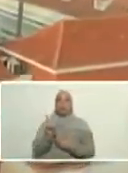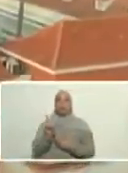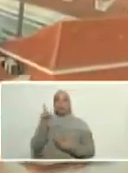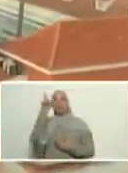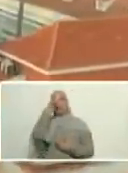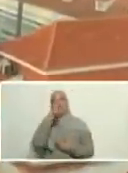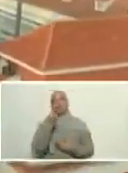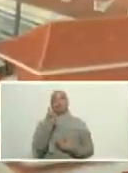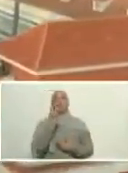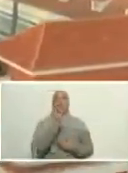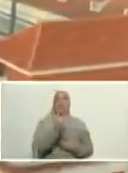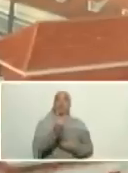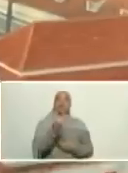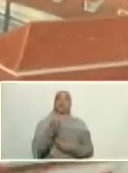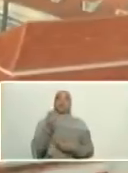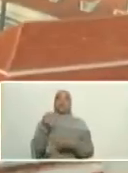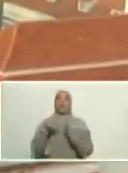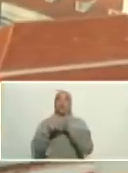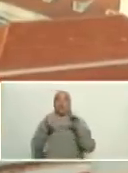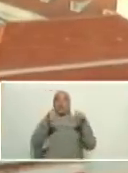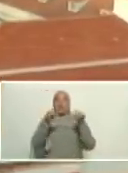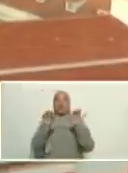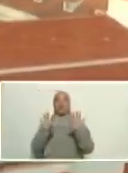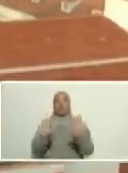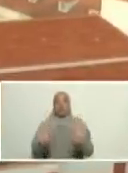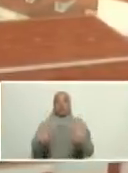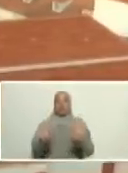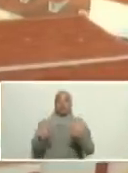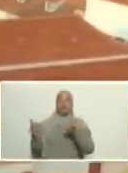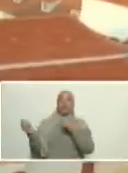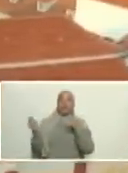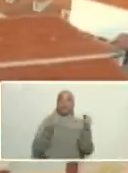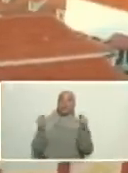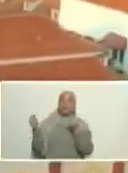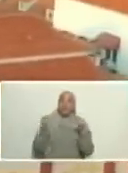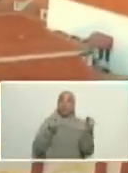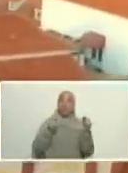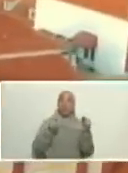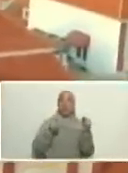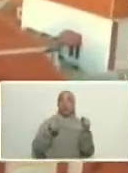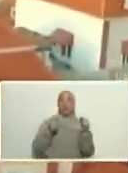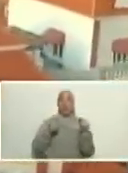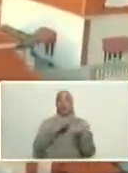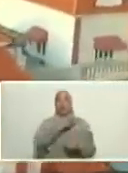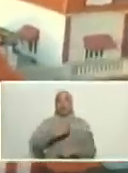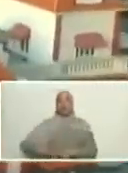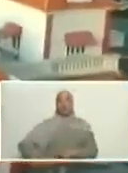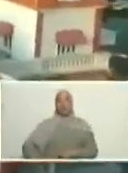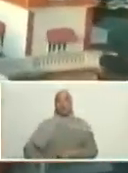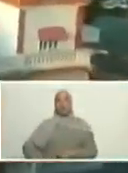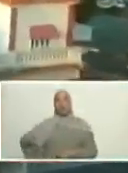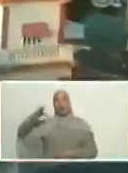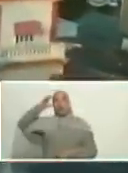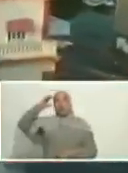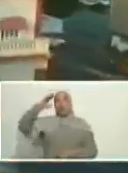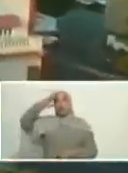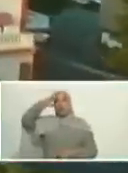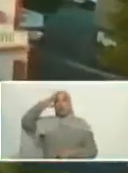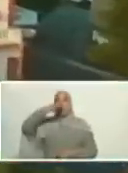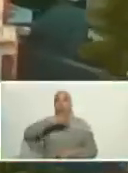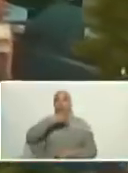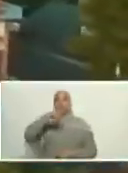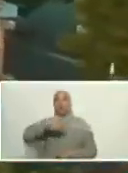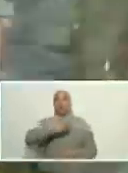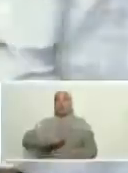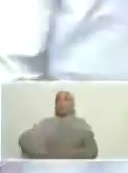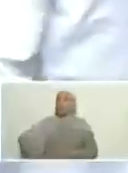año 2019, quedó plasmada en la conversación telefónica sostenida entre los presidentes Gustavo Petro y Nicolás Maduro,